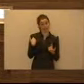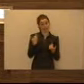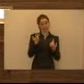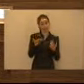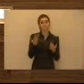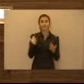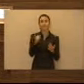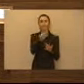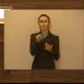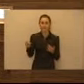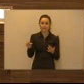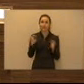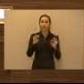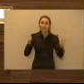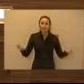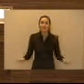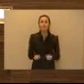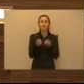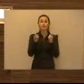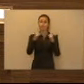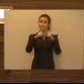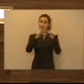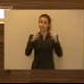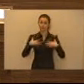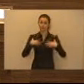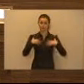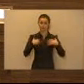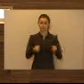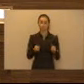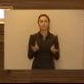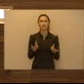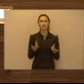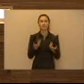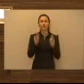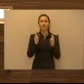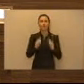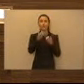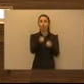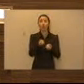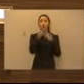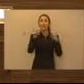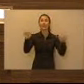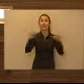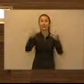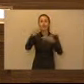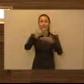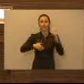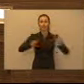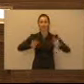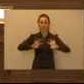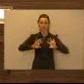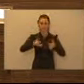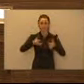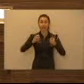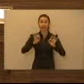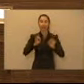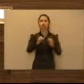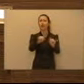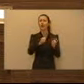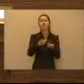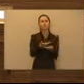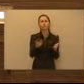semana, publicaron en Astursalud, comunicaron a los medios de que ya estaban disponibles todas